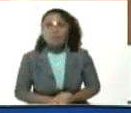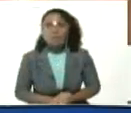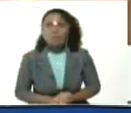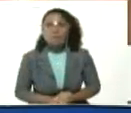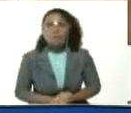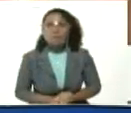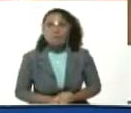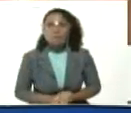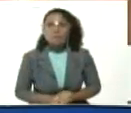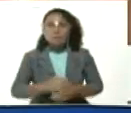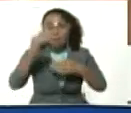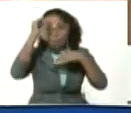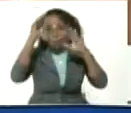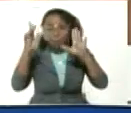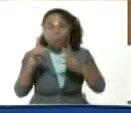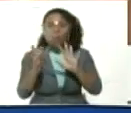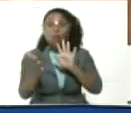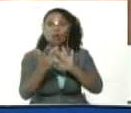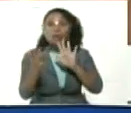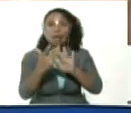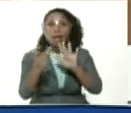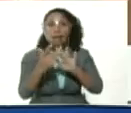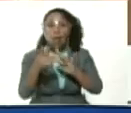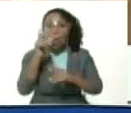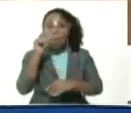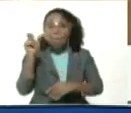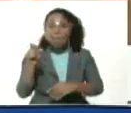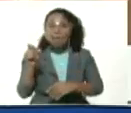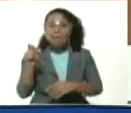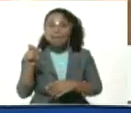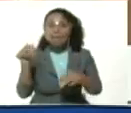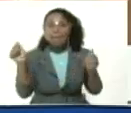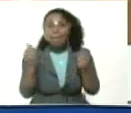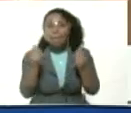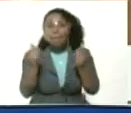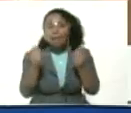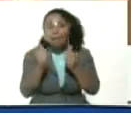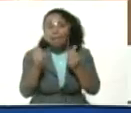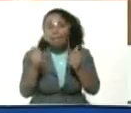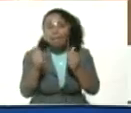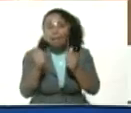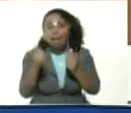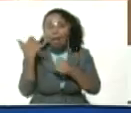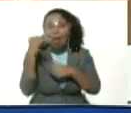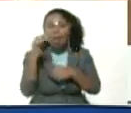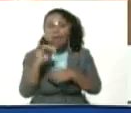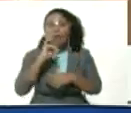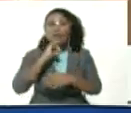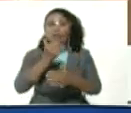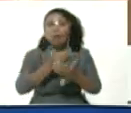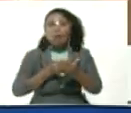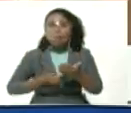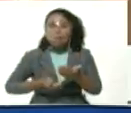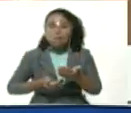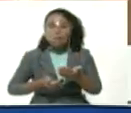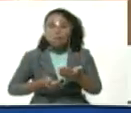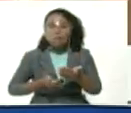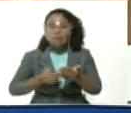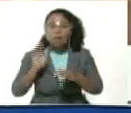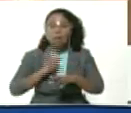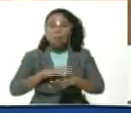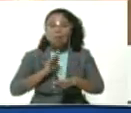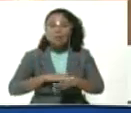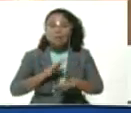Está pendiente un pase, me dice que Jason Guzmán tiene un reporte de lo que